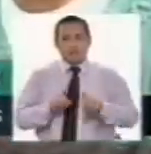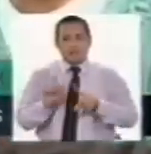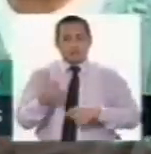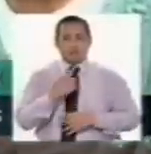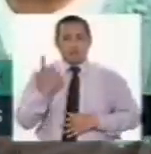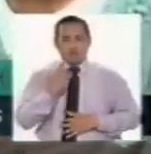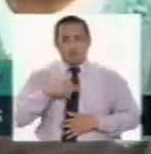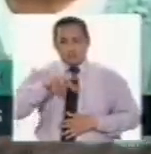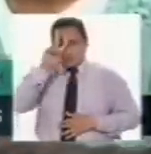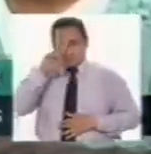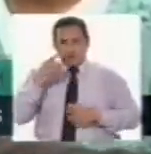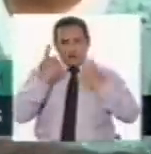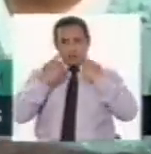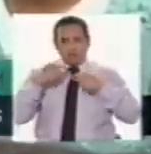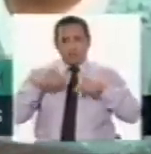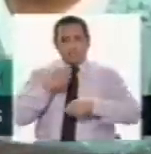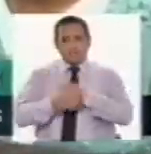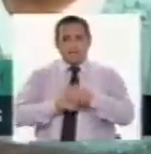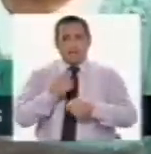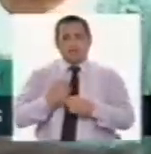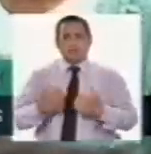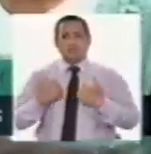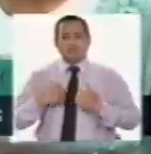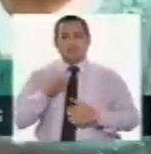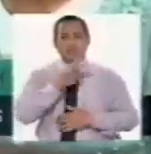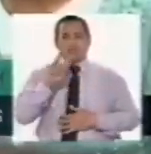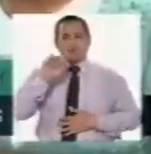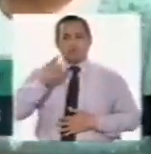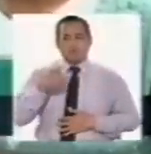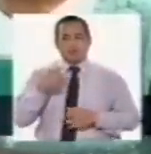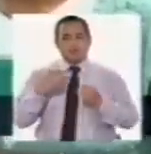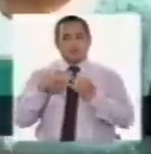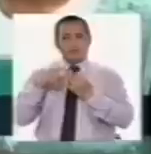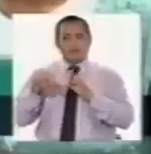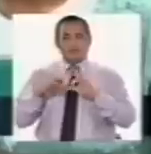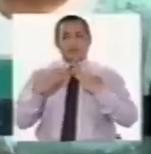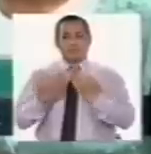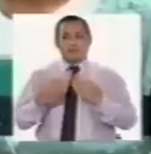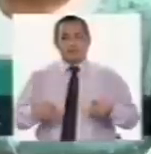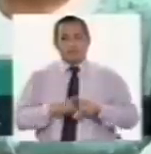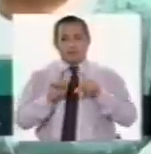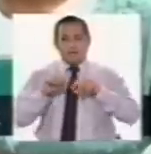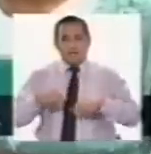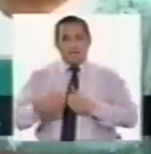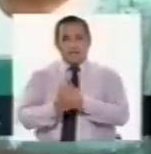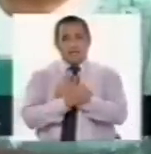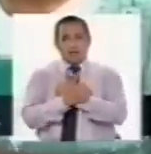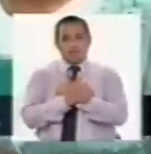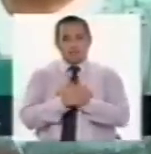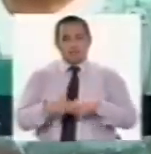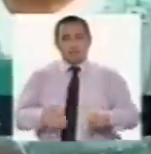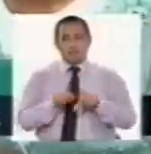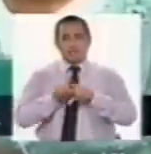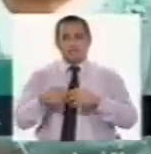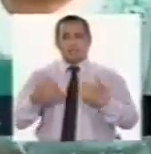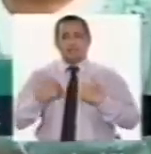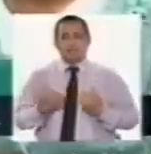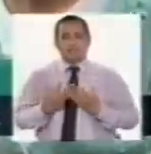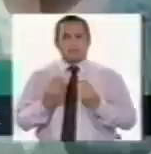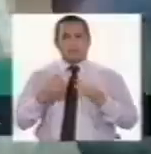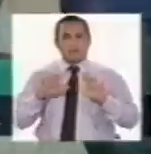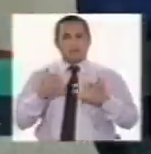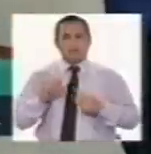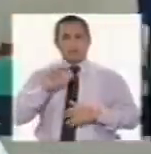nivel nacional la meta para este año tenemos más de 22000 familias acá en ayacucho específicamente ya tenemos alrededor de